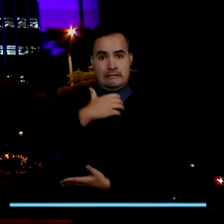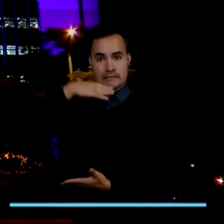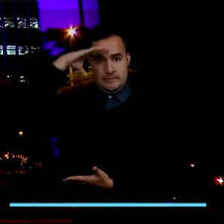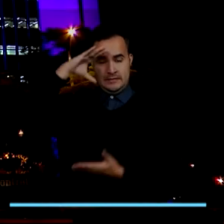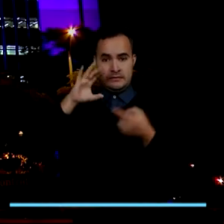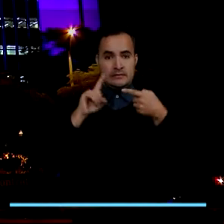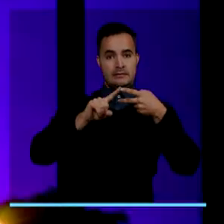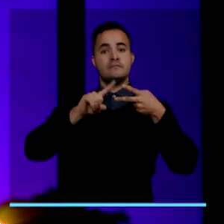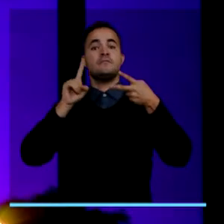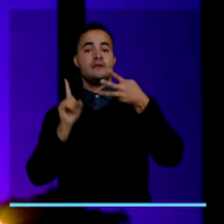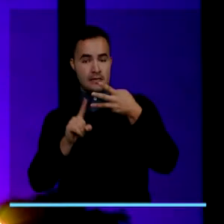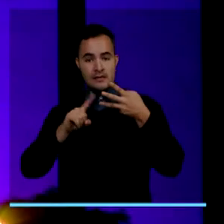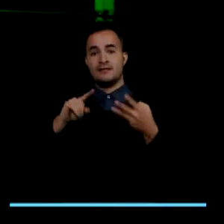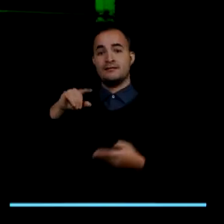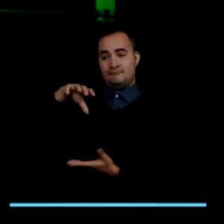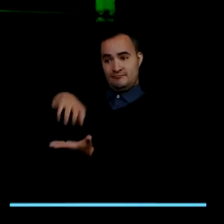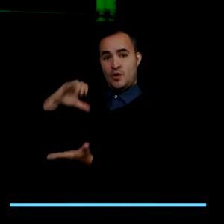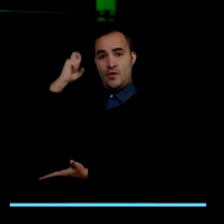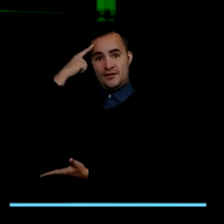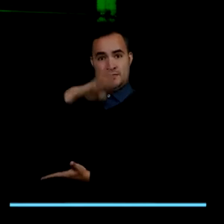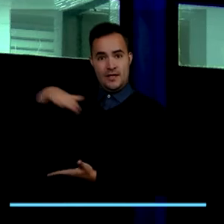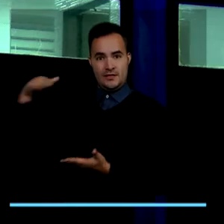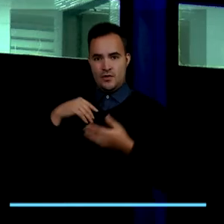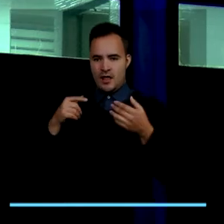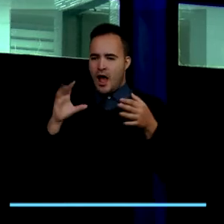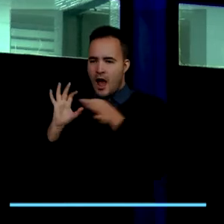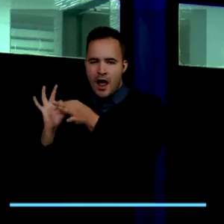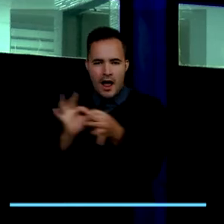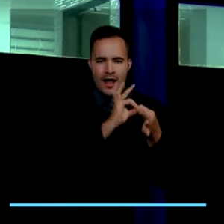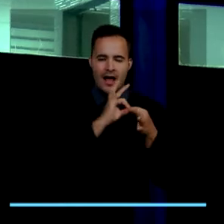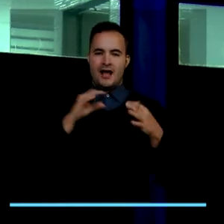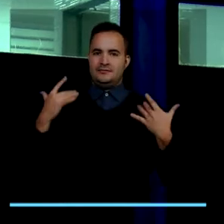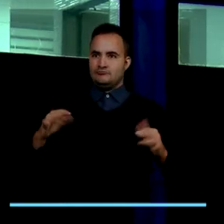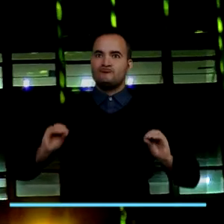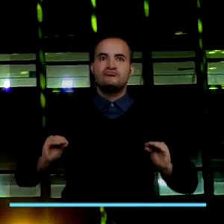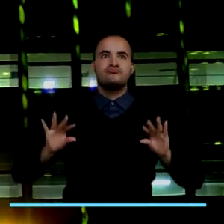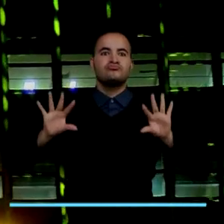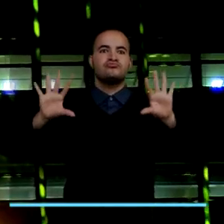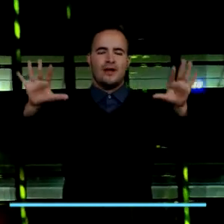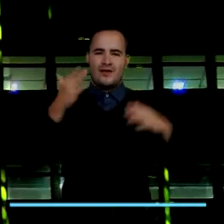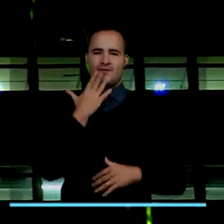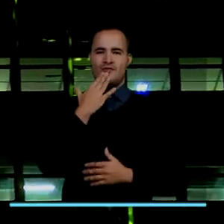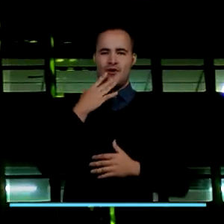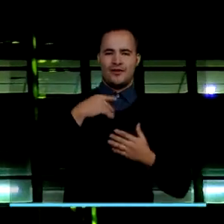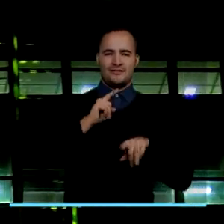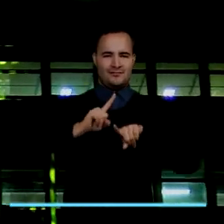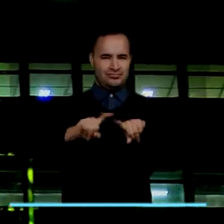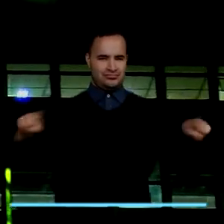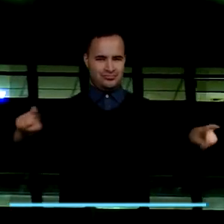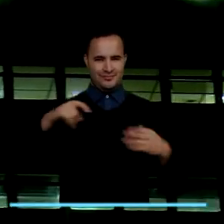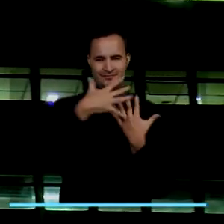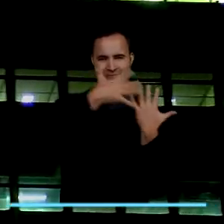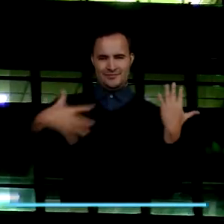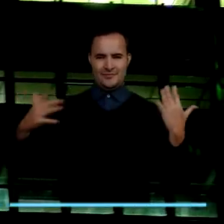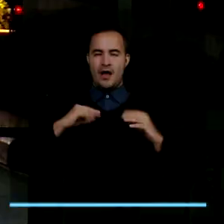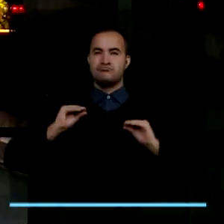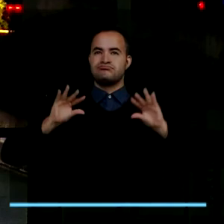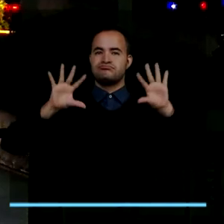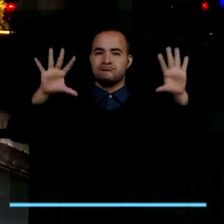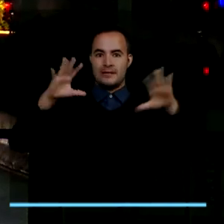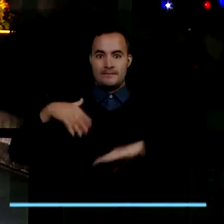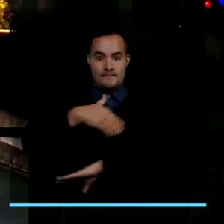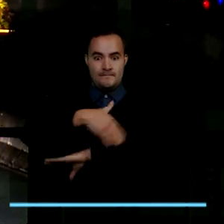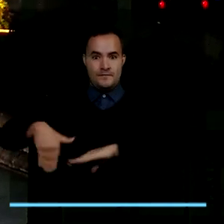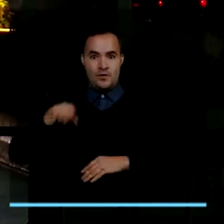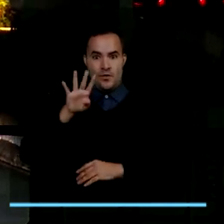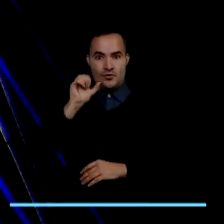Alcaldía de Medellín y la Gobernación de Antioquia iluminaron sus fachadas con los colores de la diversidad que se extendieron hasta el Puente